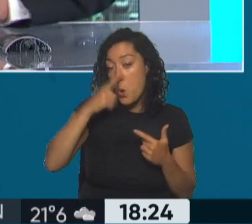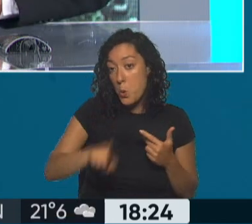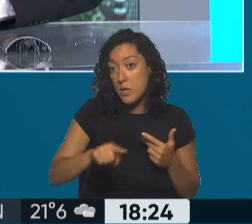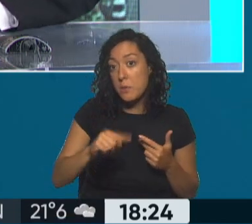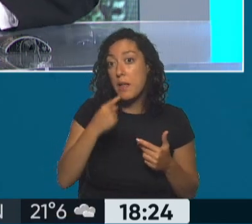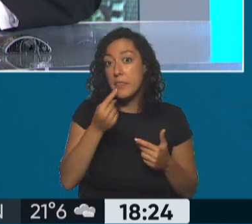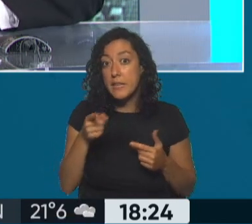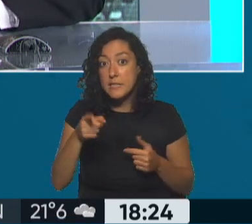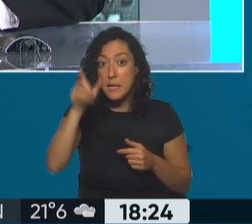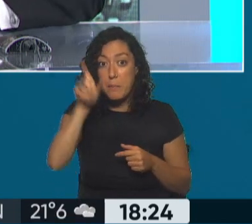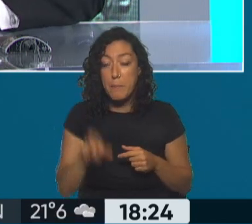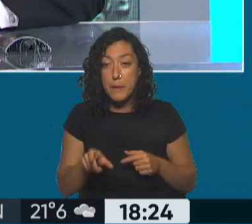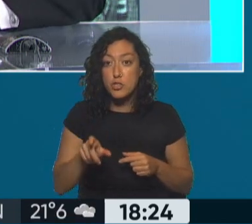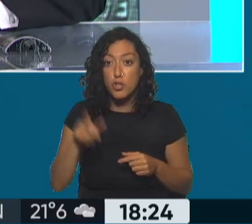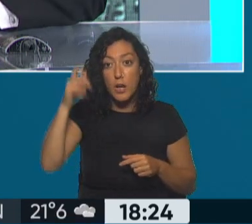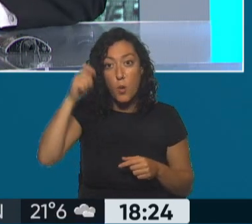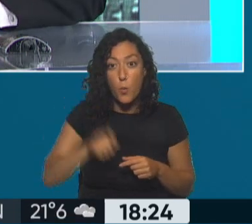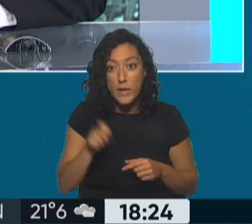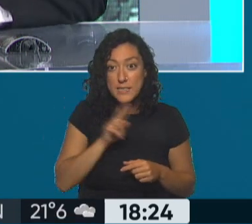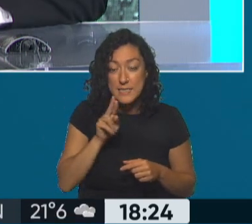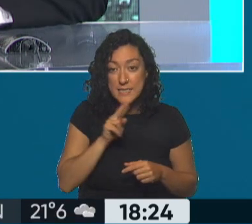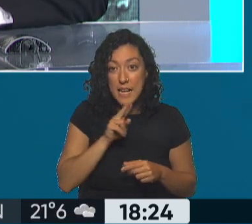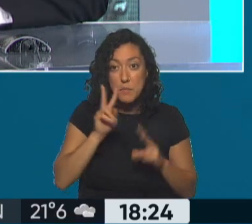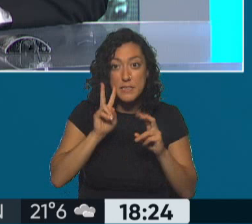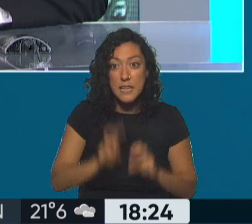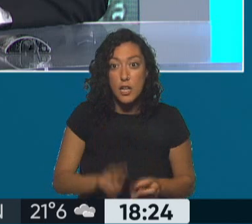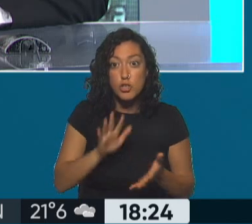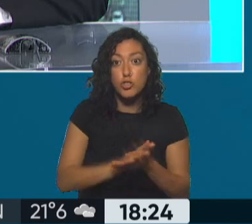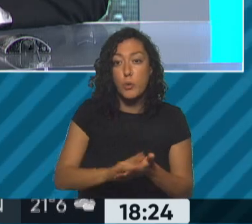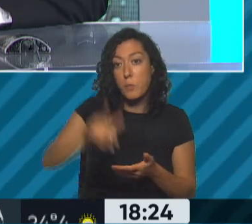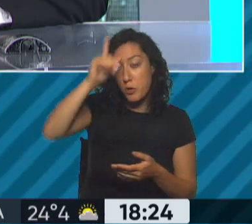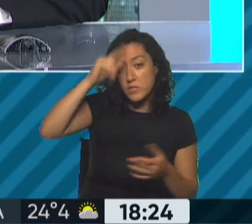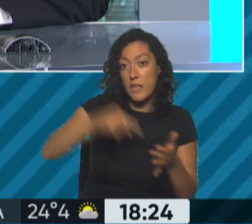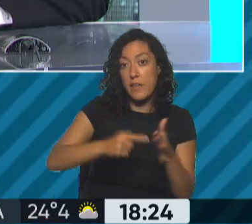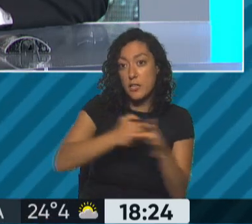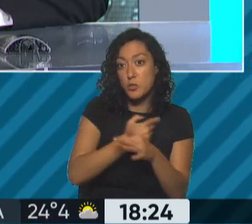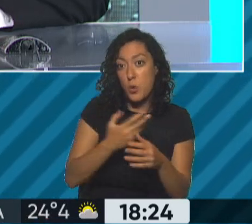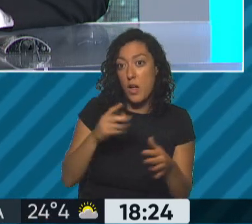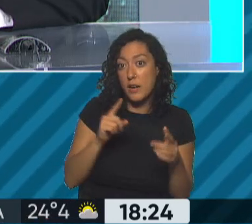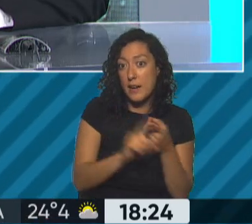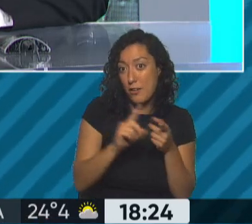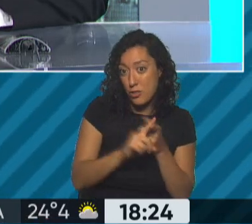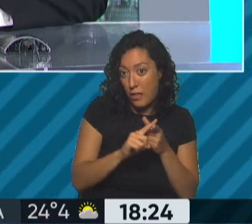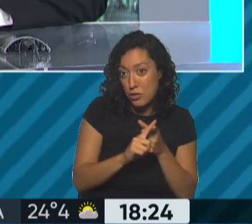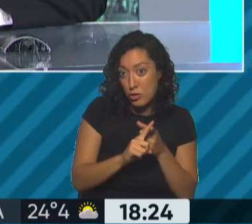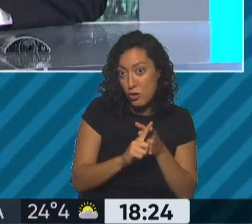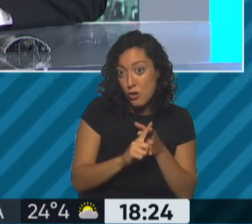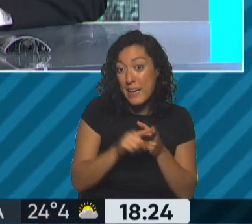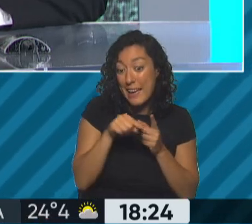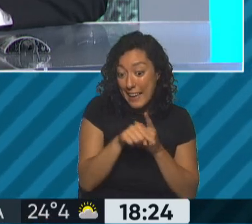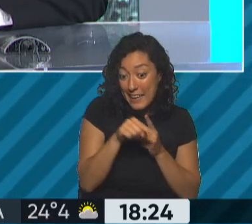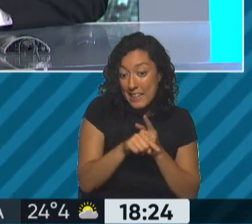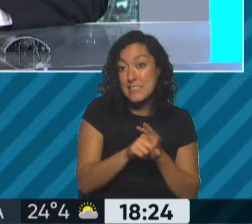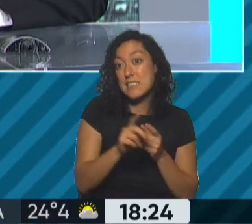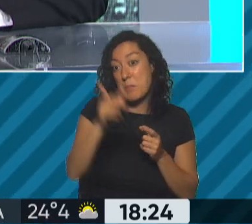es investigadora de un instituto relacionado con la policía de la Ciudad de Buenos Aires, que es una de las fuerzas que está